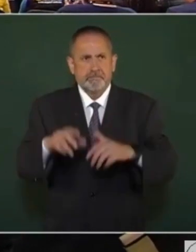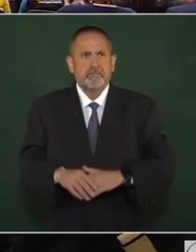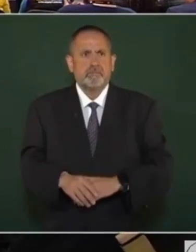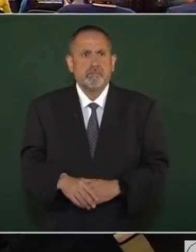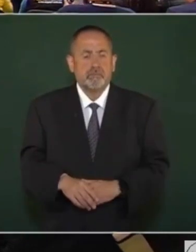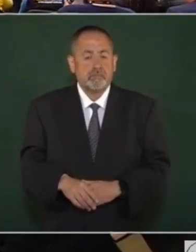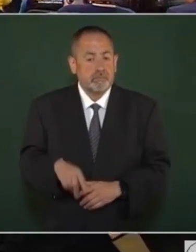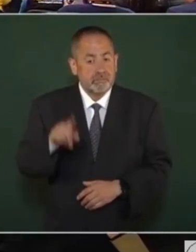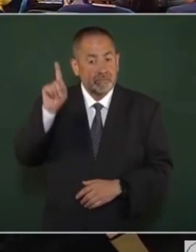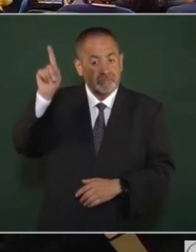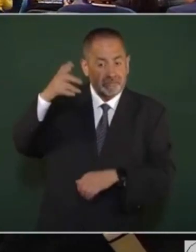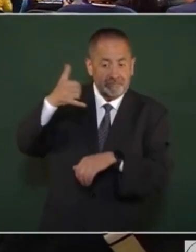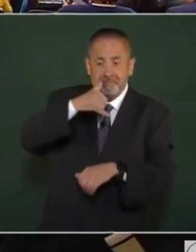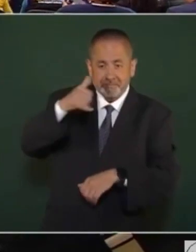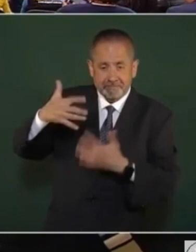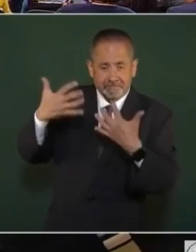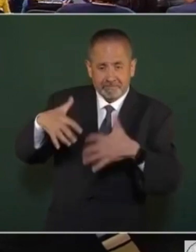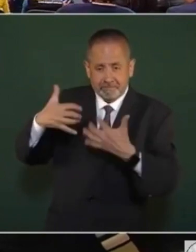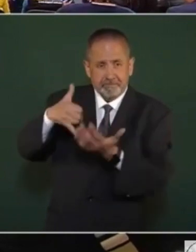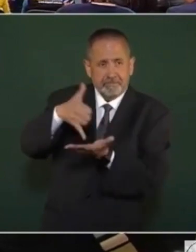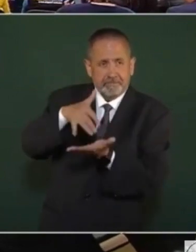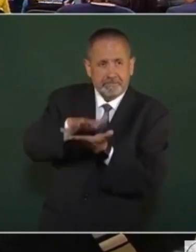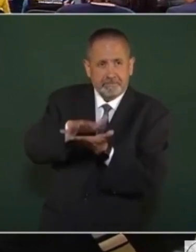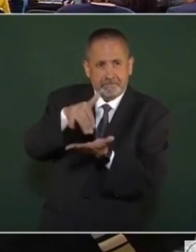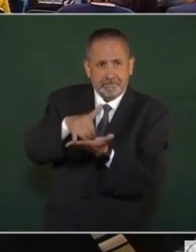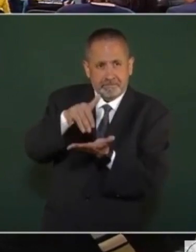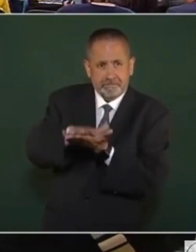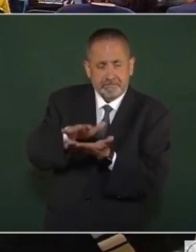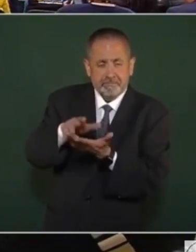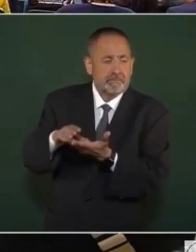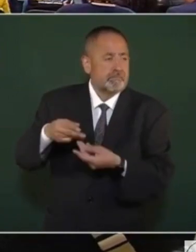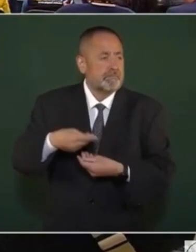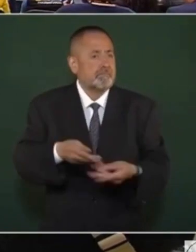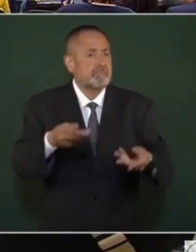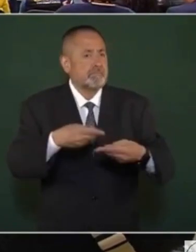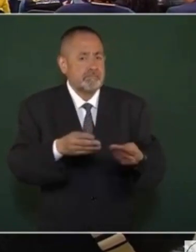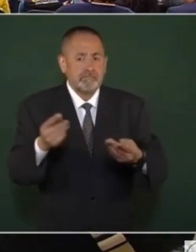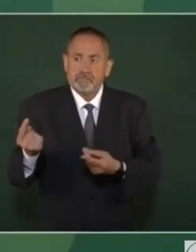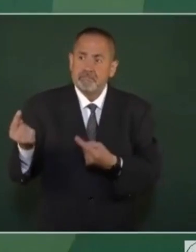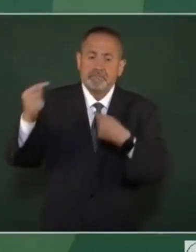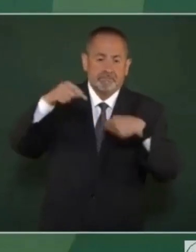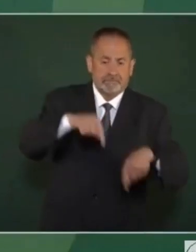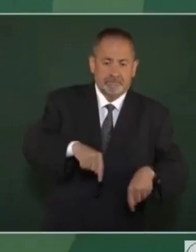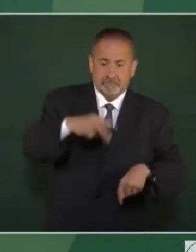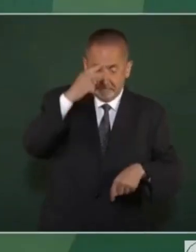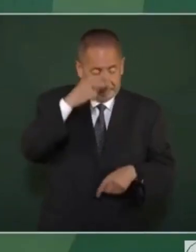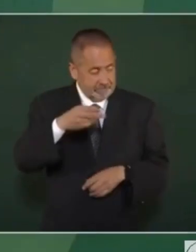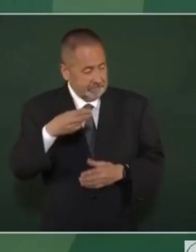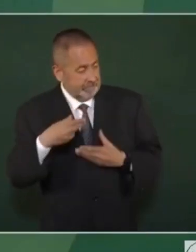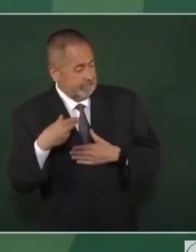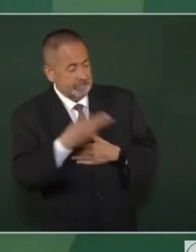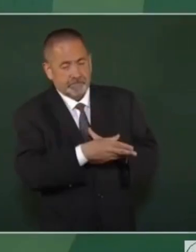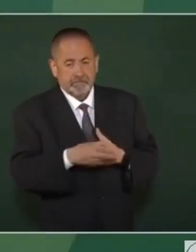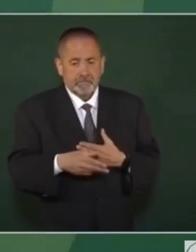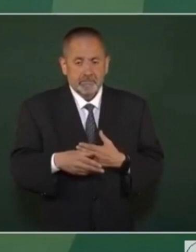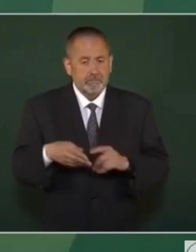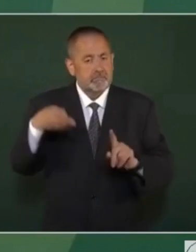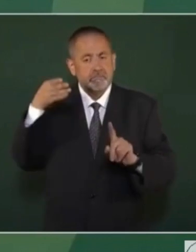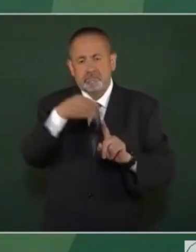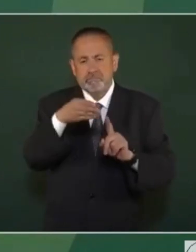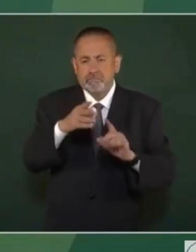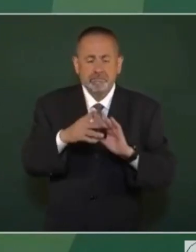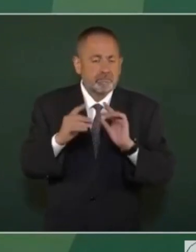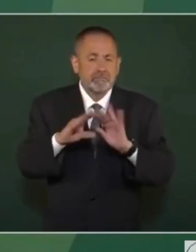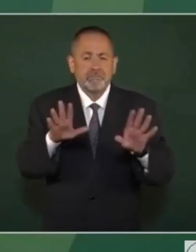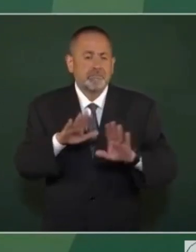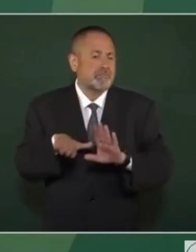hechos allá, en Italia, y dirigidos con mucha